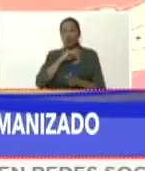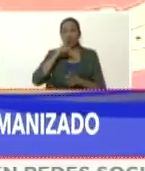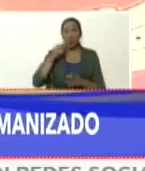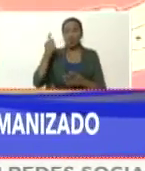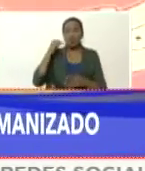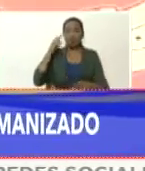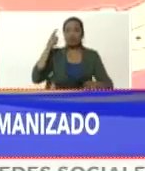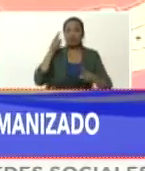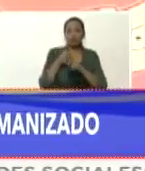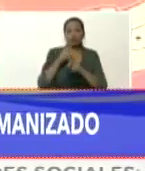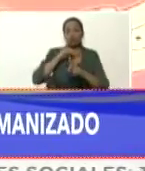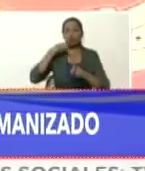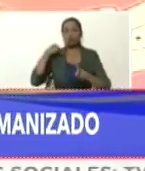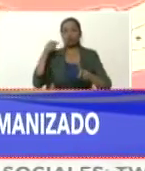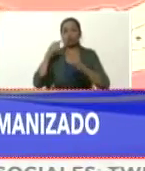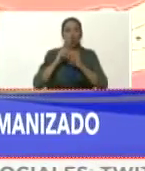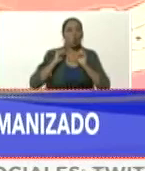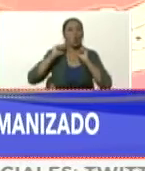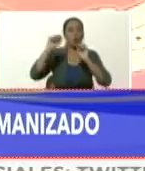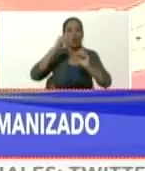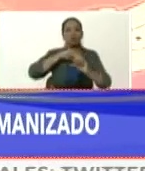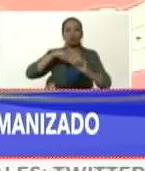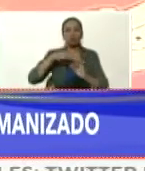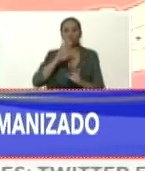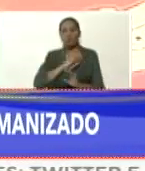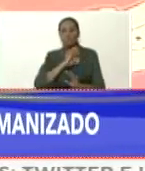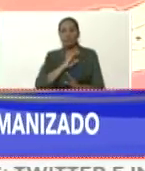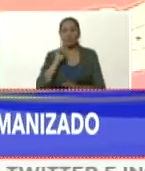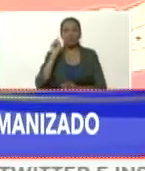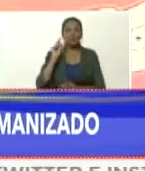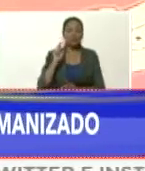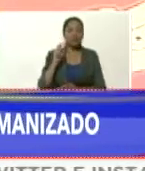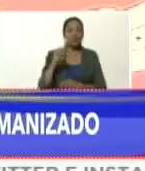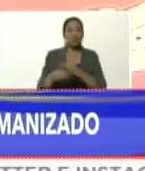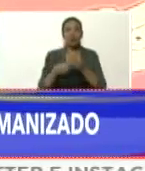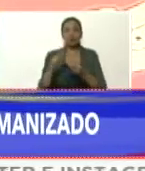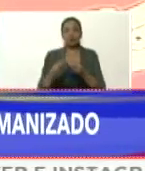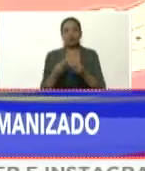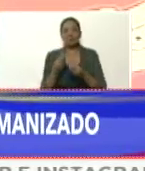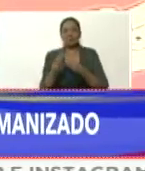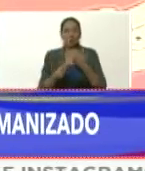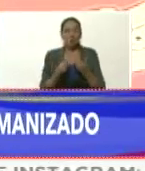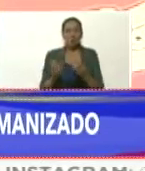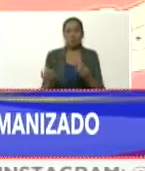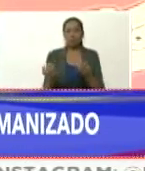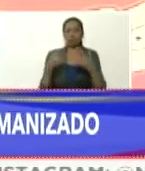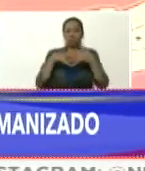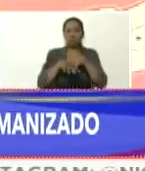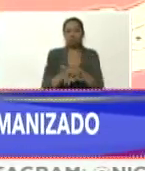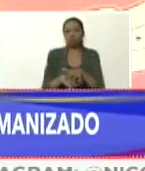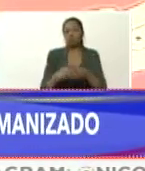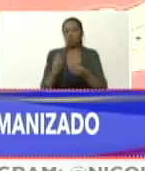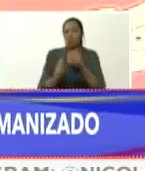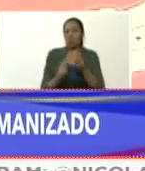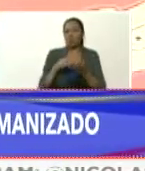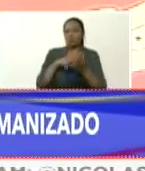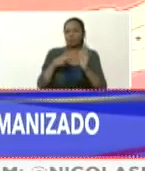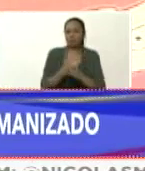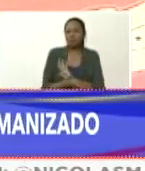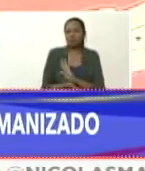reto, tenemos que lograrlo. Y necesitamos una supermaquinaria donde se